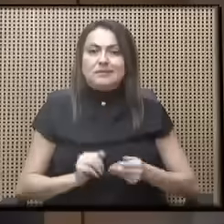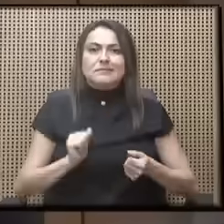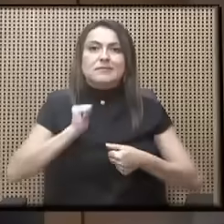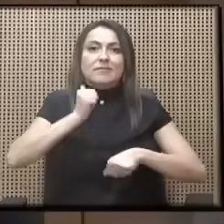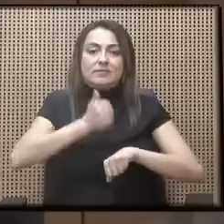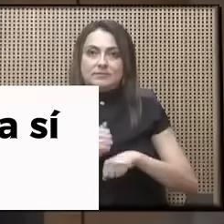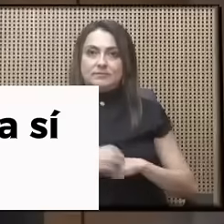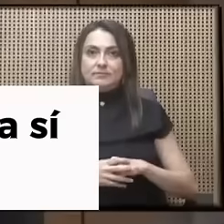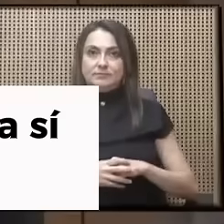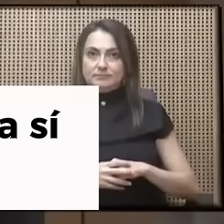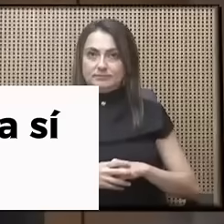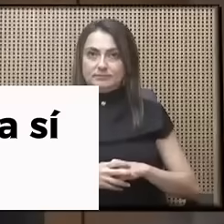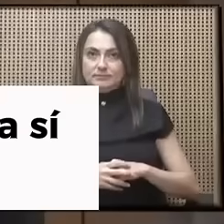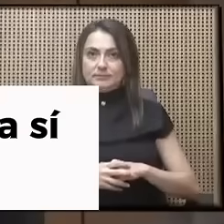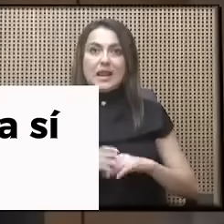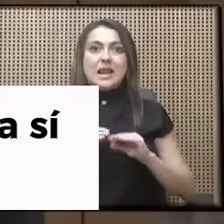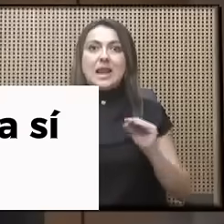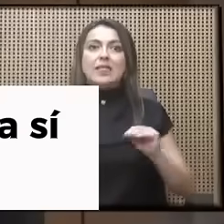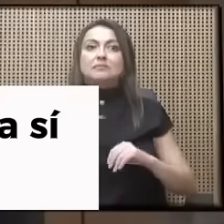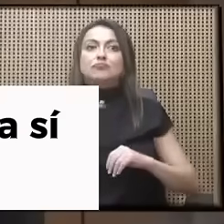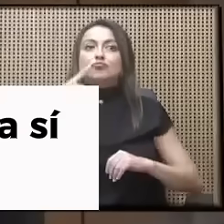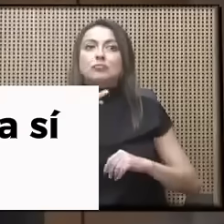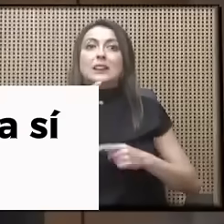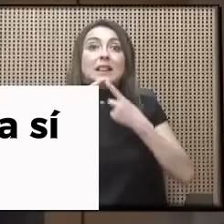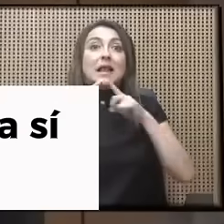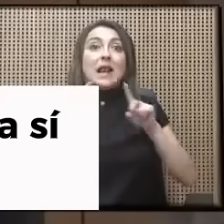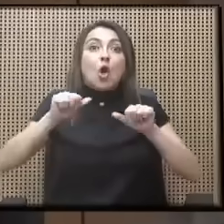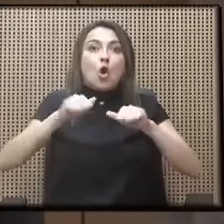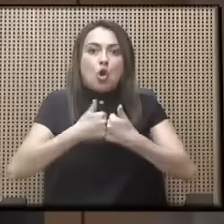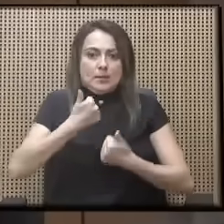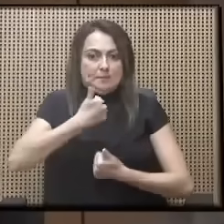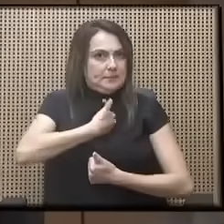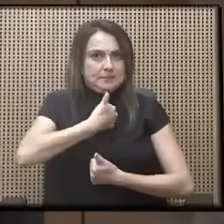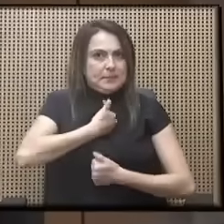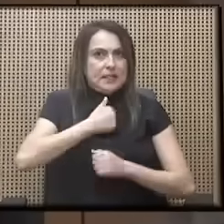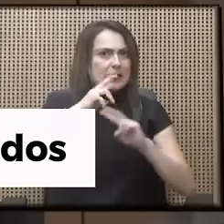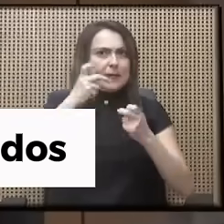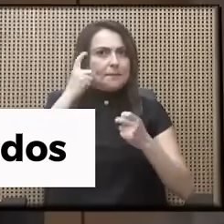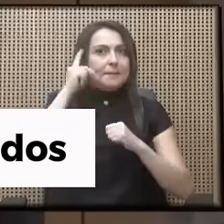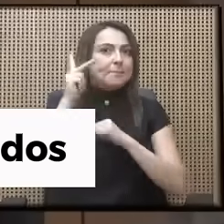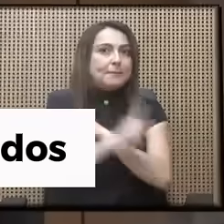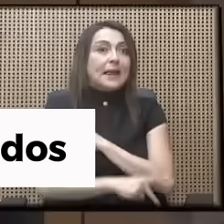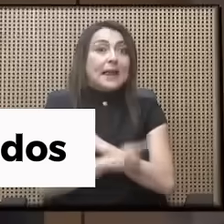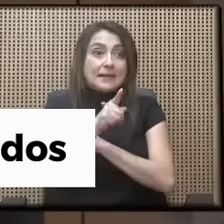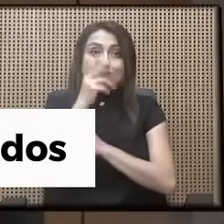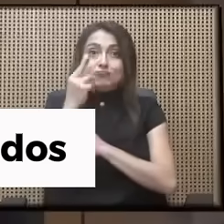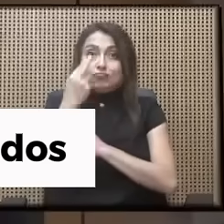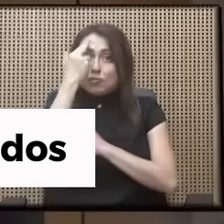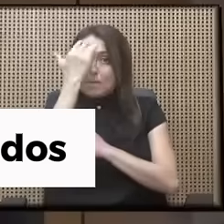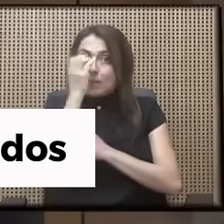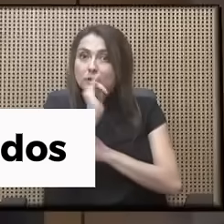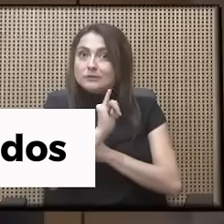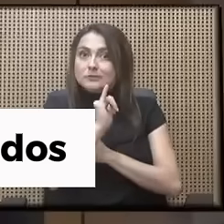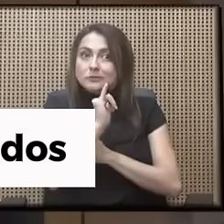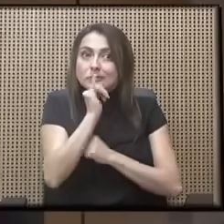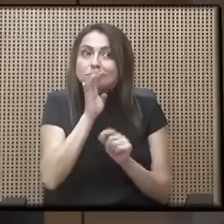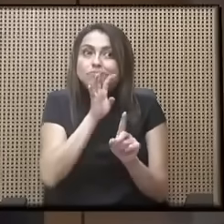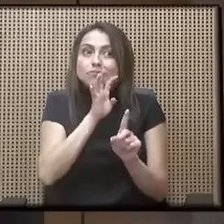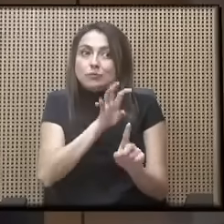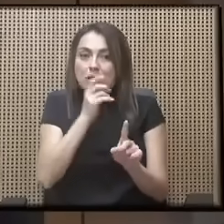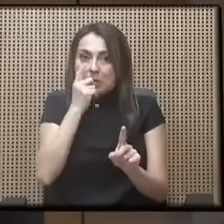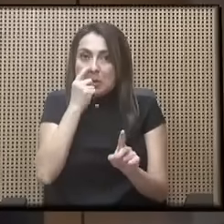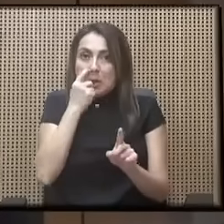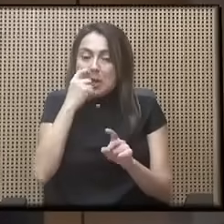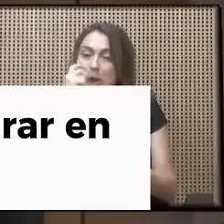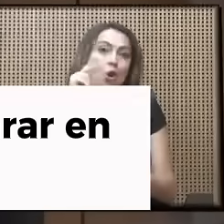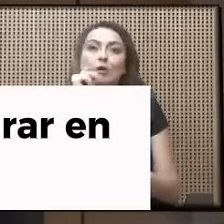establece que nadie está obligado a declarar contra sí mismo en materia penal. Y esa es la razón por la cual a los imputados